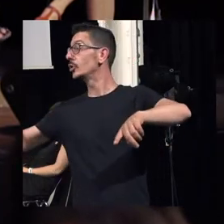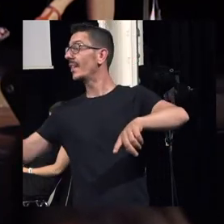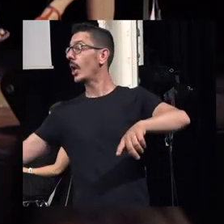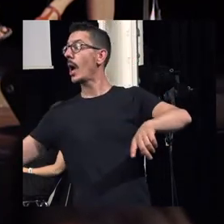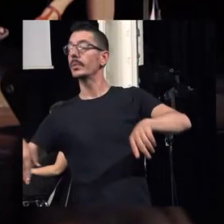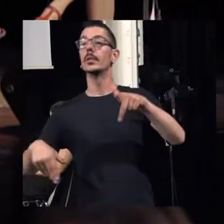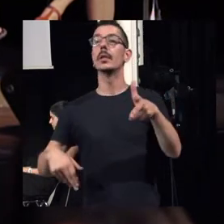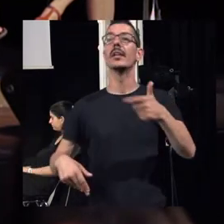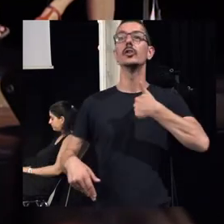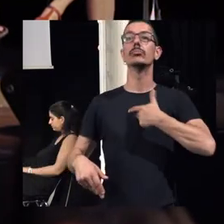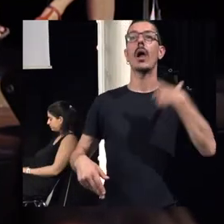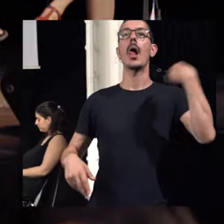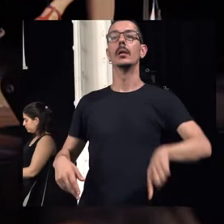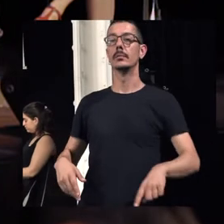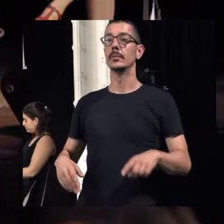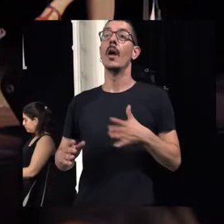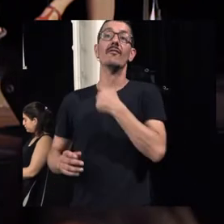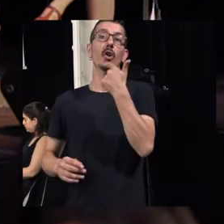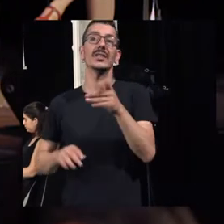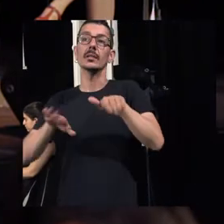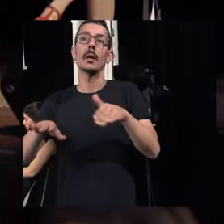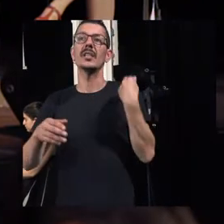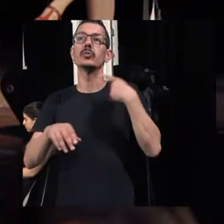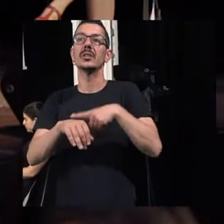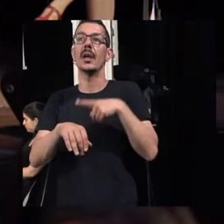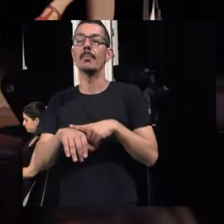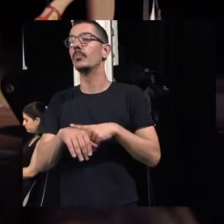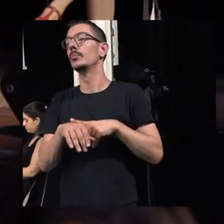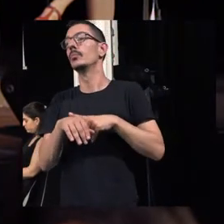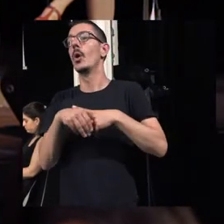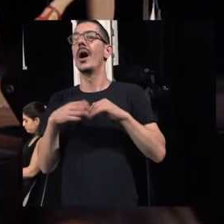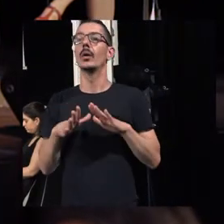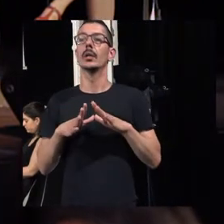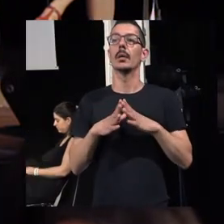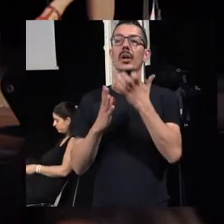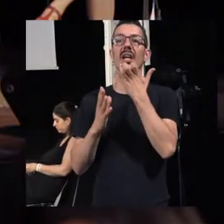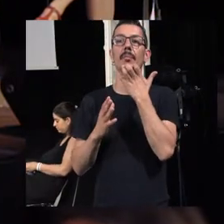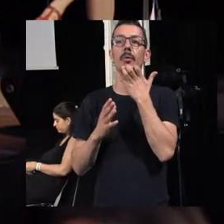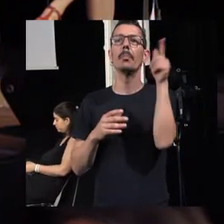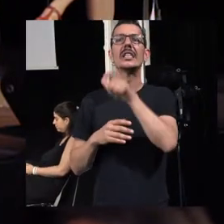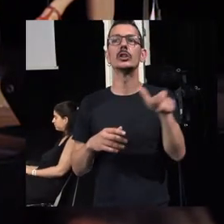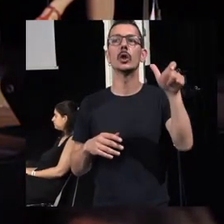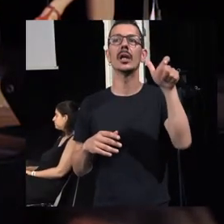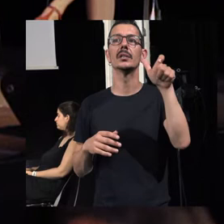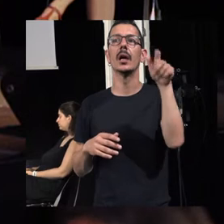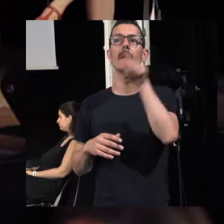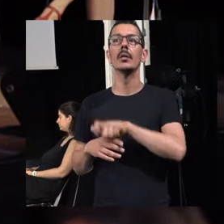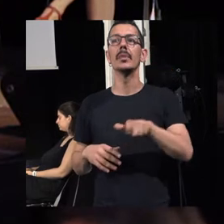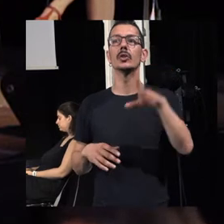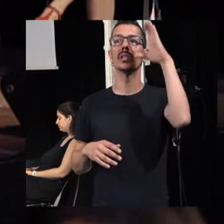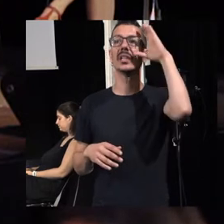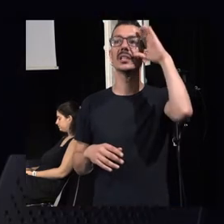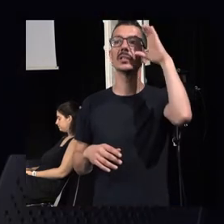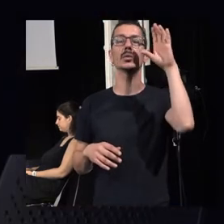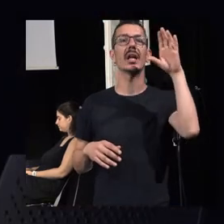no de otras. Es decir, que mientras, no es solamente dónde está la gente a la que no se está escuchando,